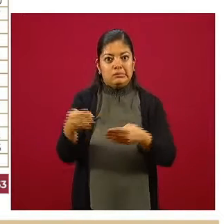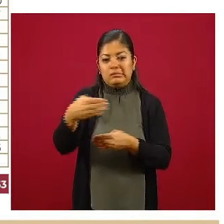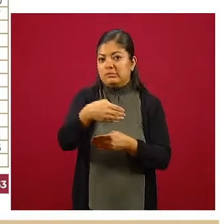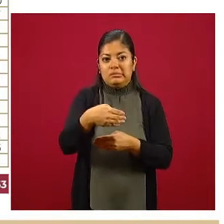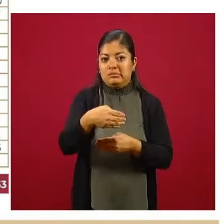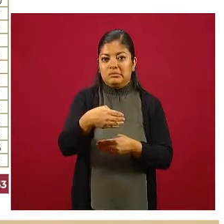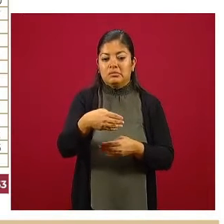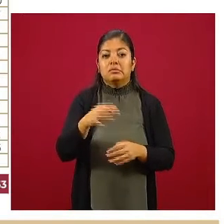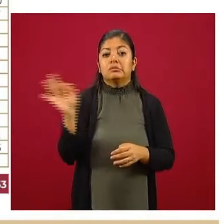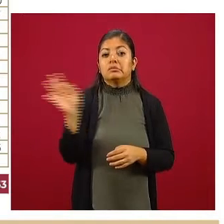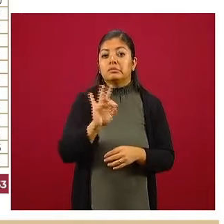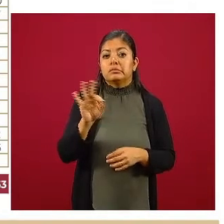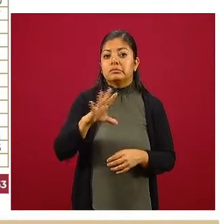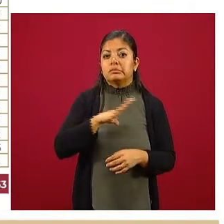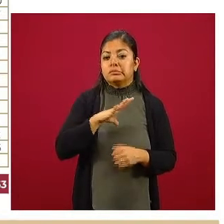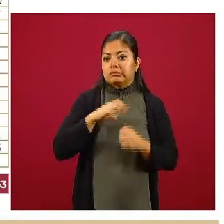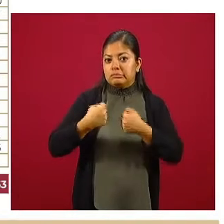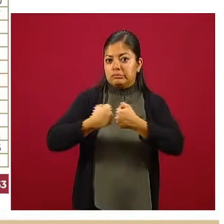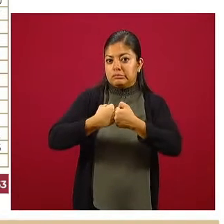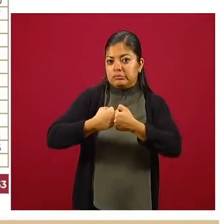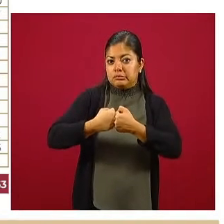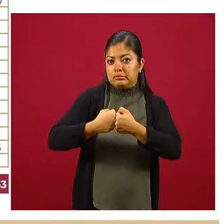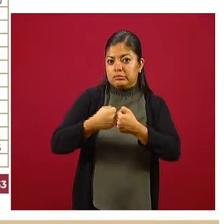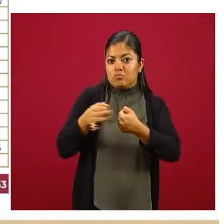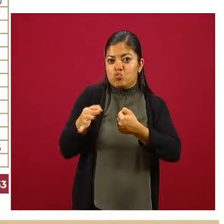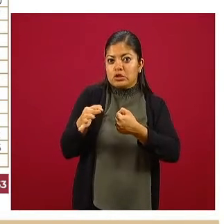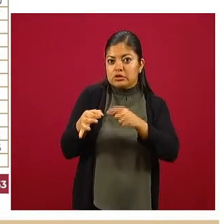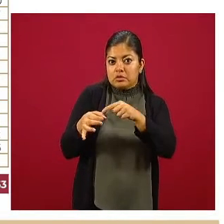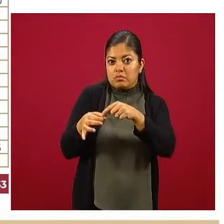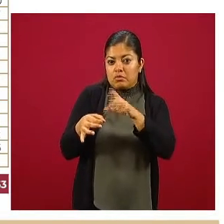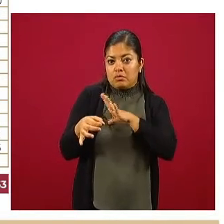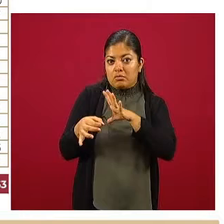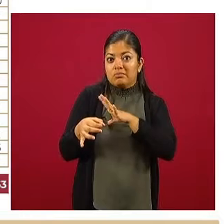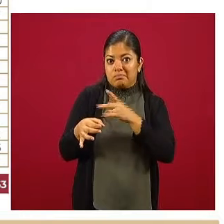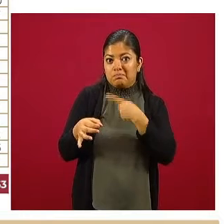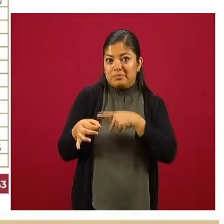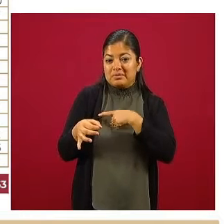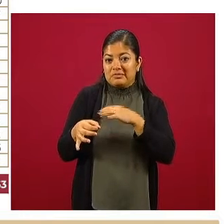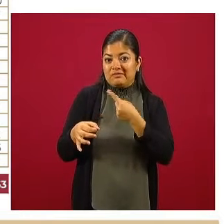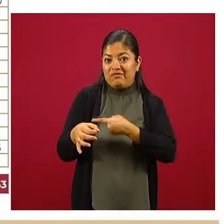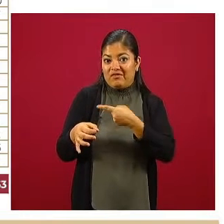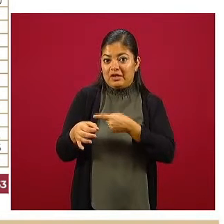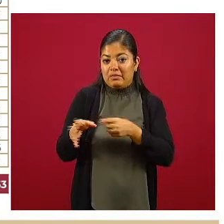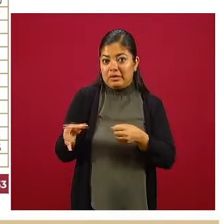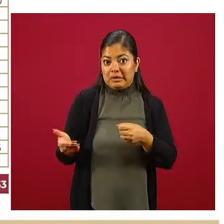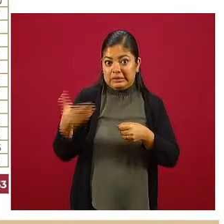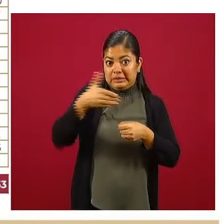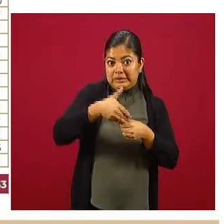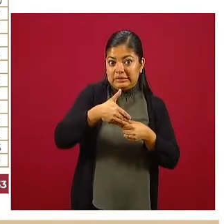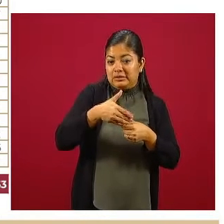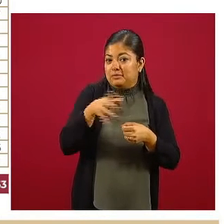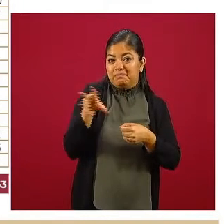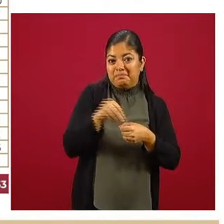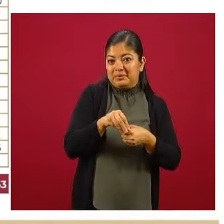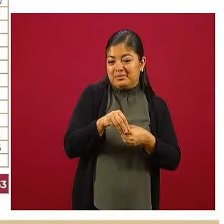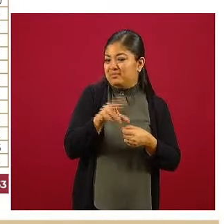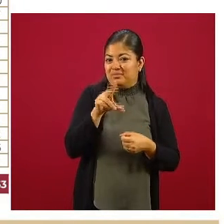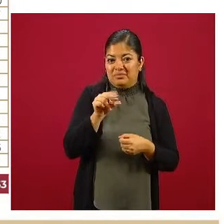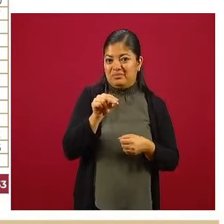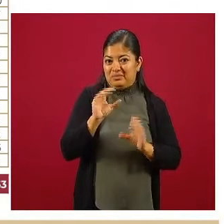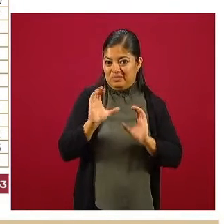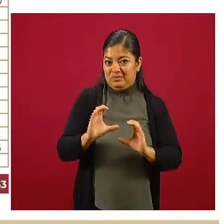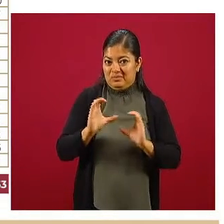tener vecindad con municipios con contagios o propiamente municipios con contagios.